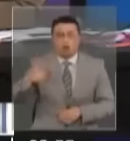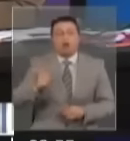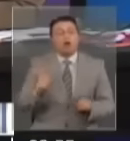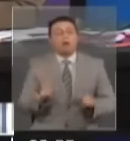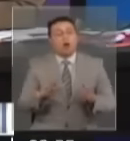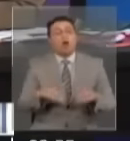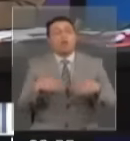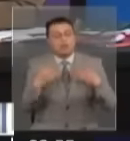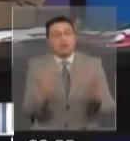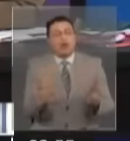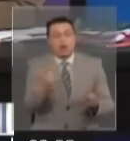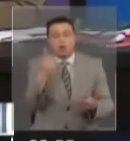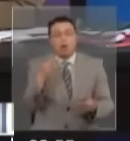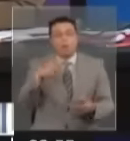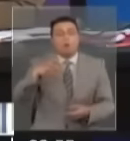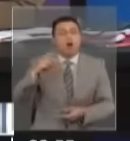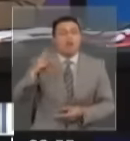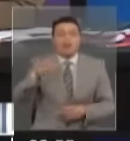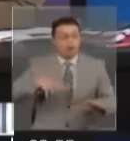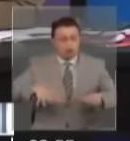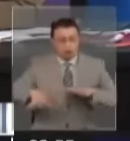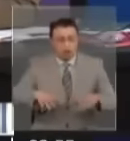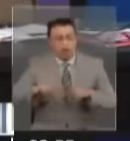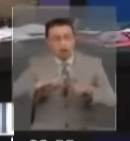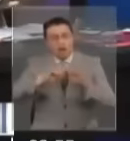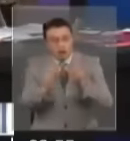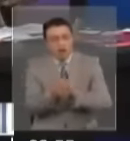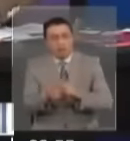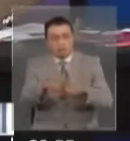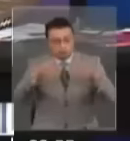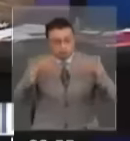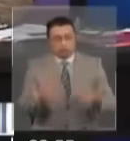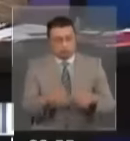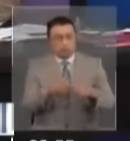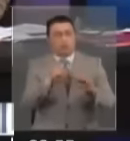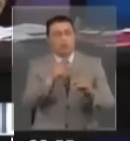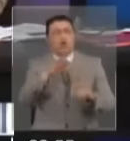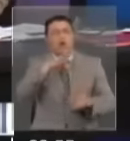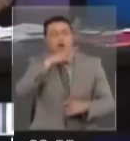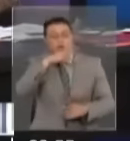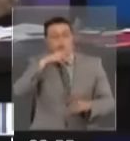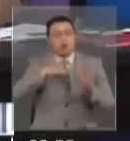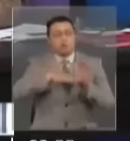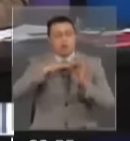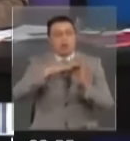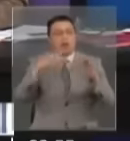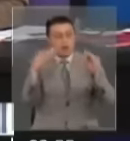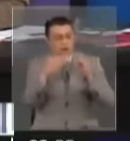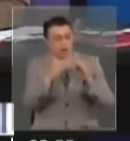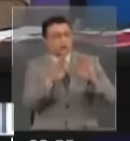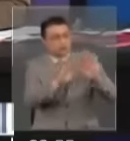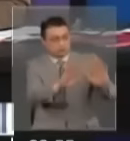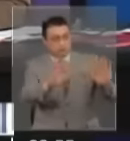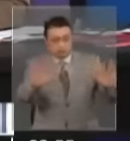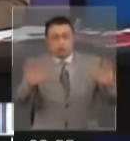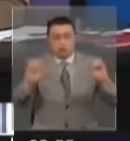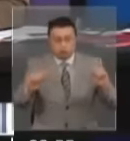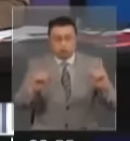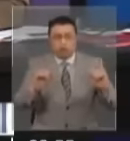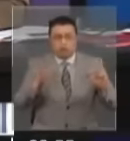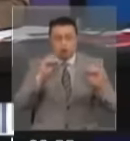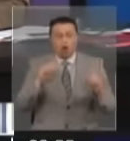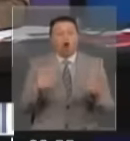generado un modelo de gestión que permita asegurar que atendamos a los adultos mayores en los domicilios o al menos